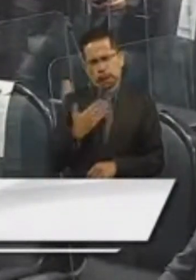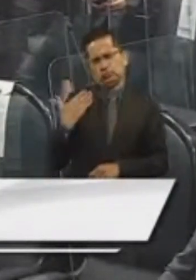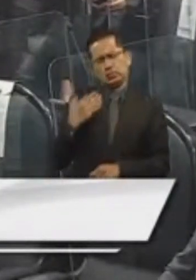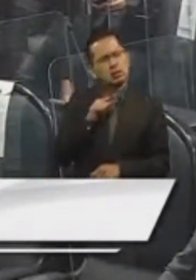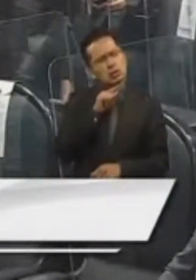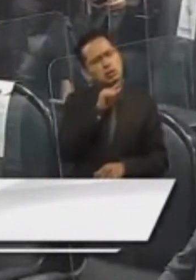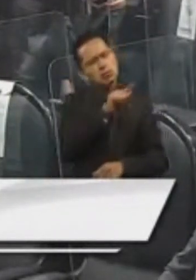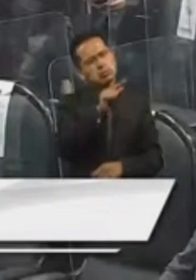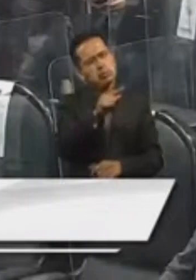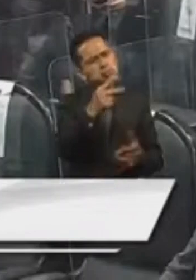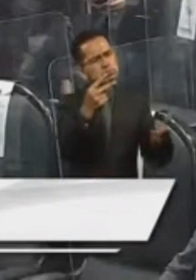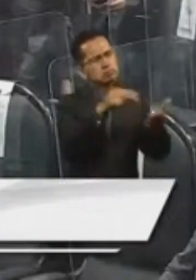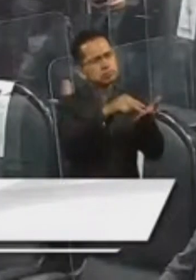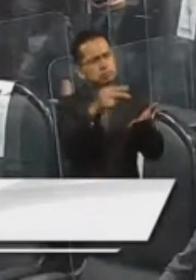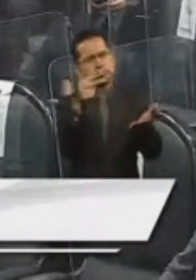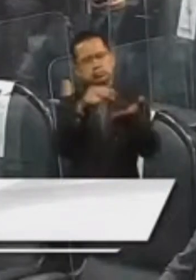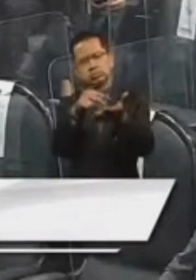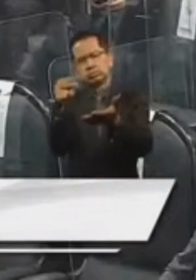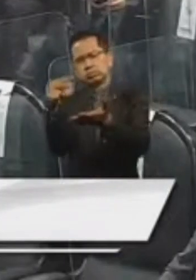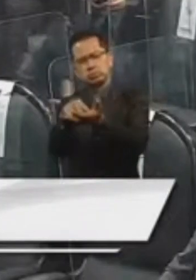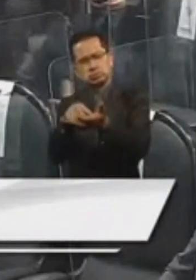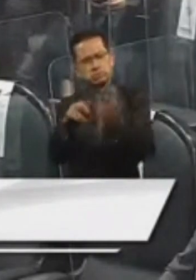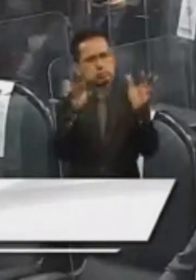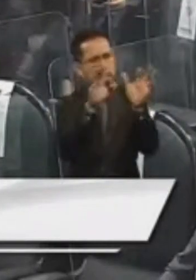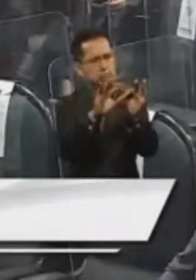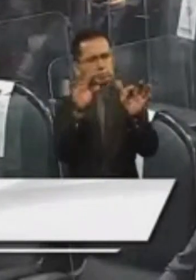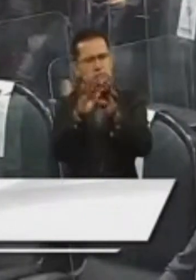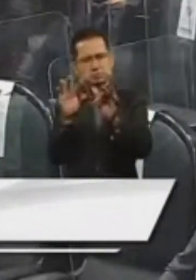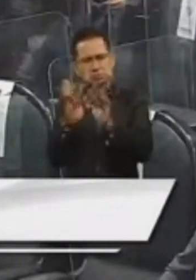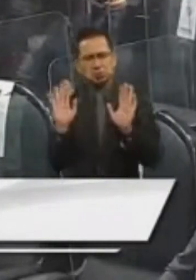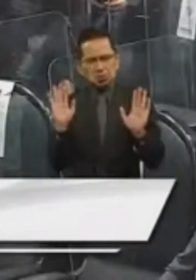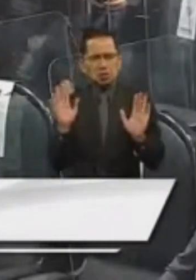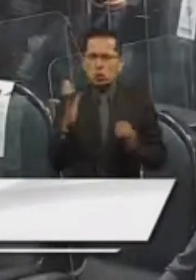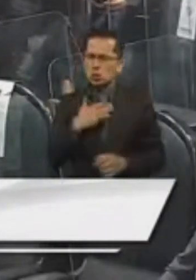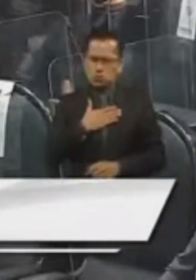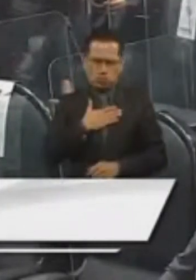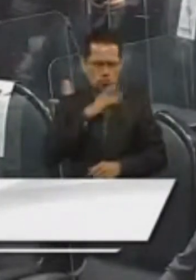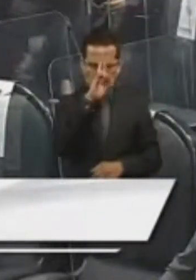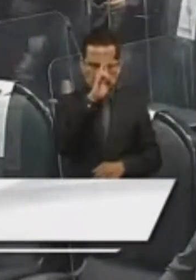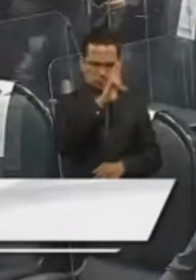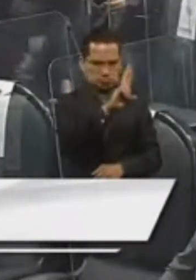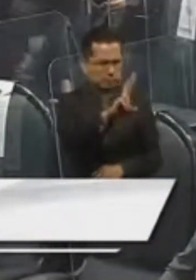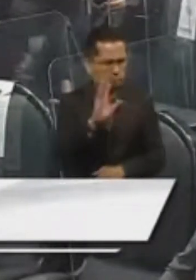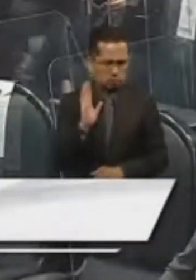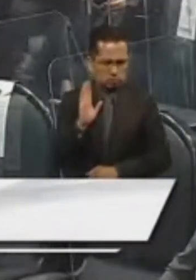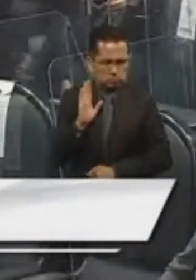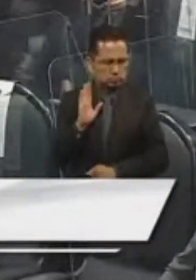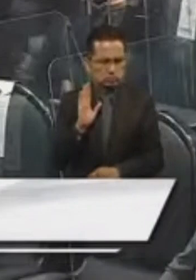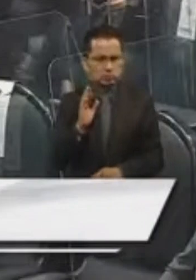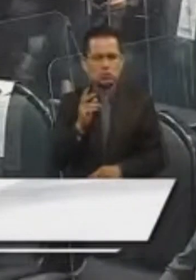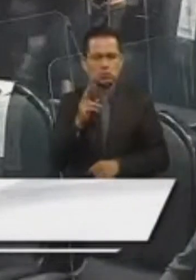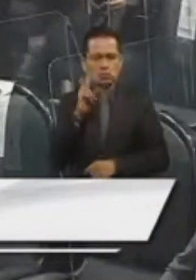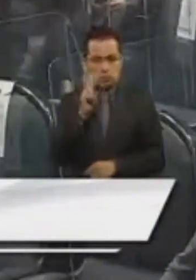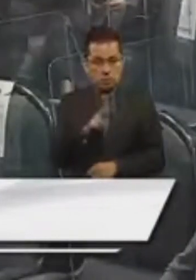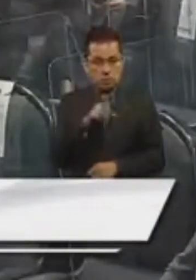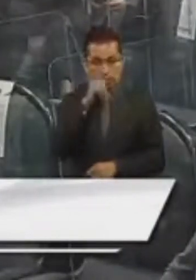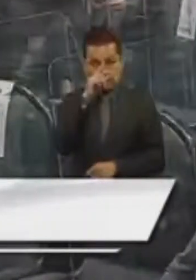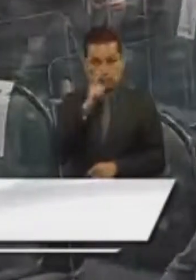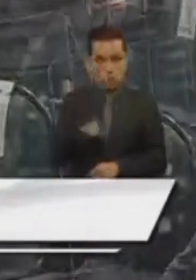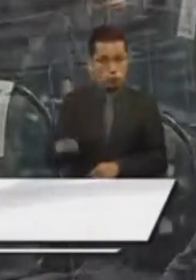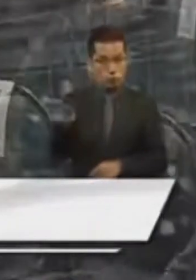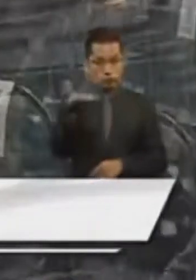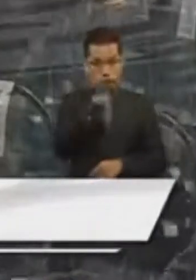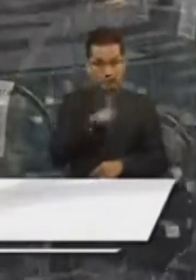No puedo sino concluir, no podemos admitir sus denuestos, sus